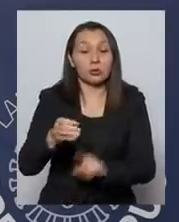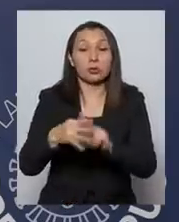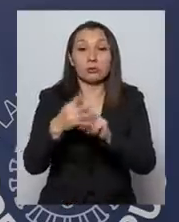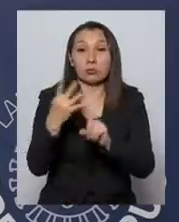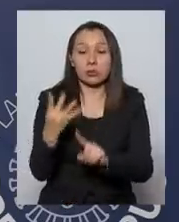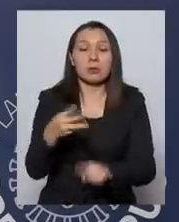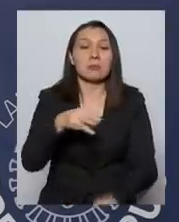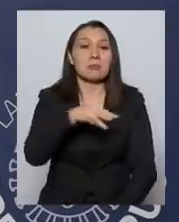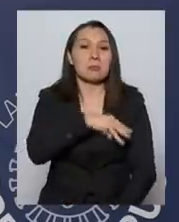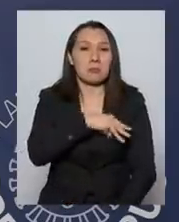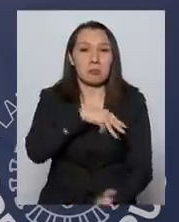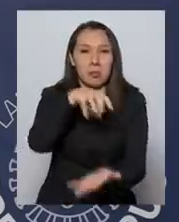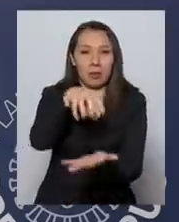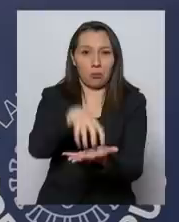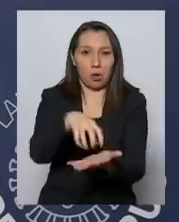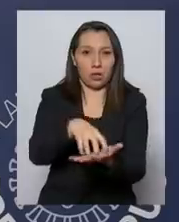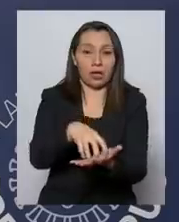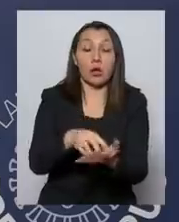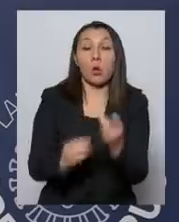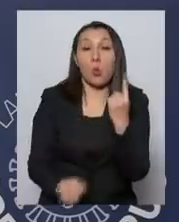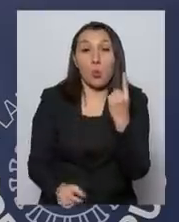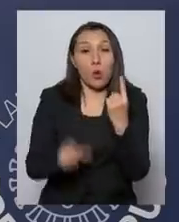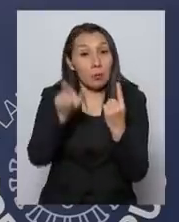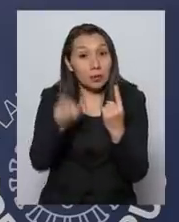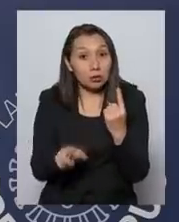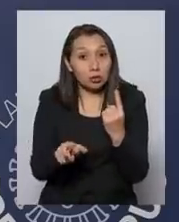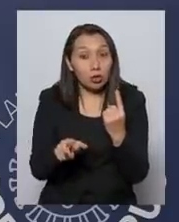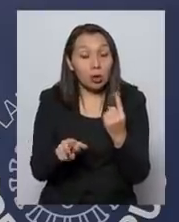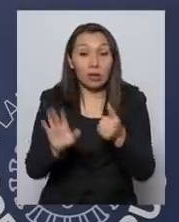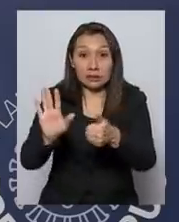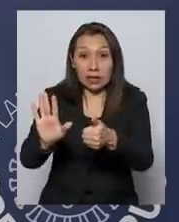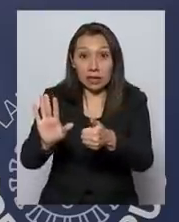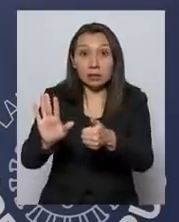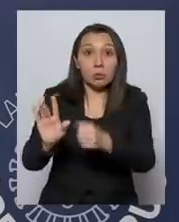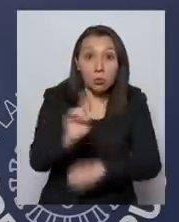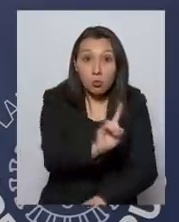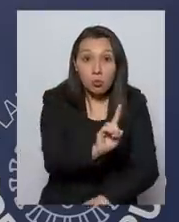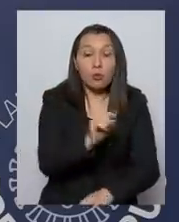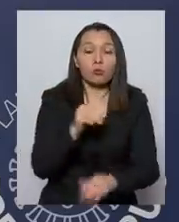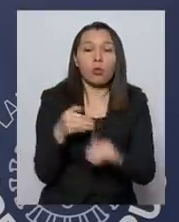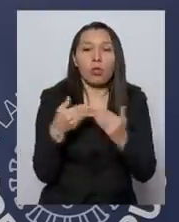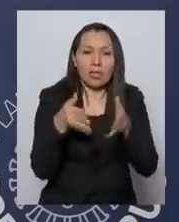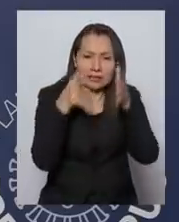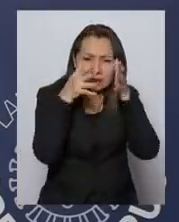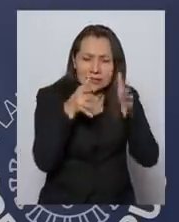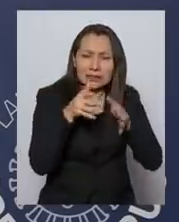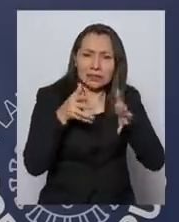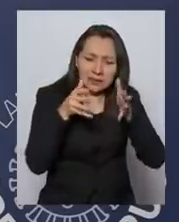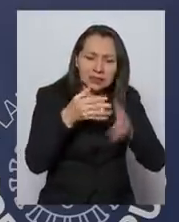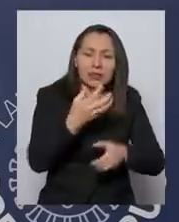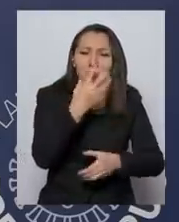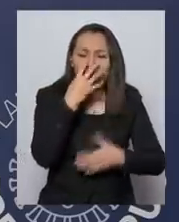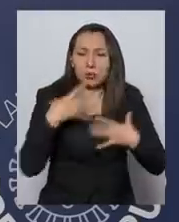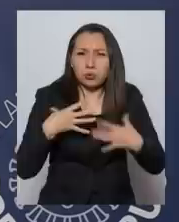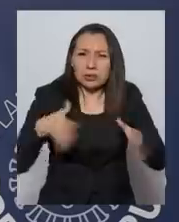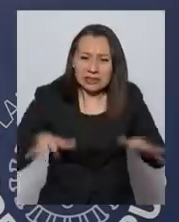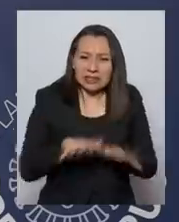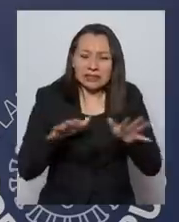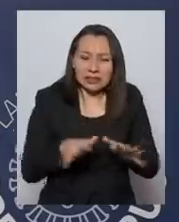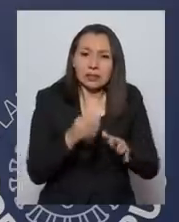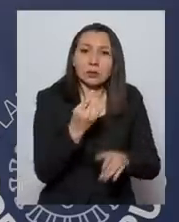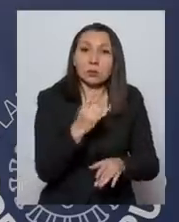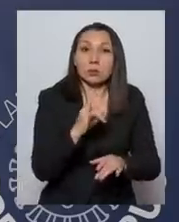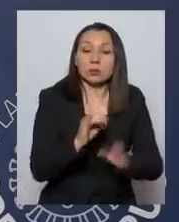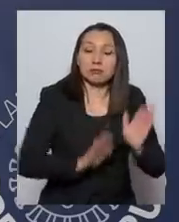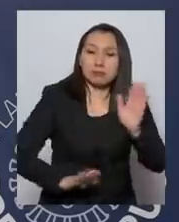de la región metropolitana. Solo uno de ellos recibió tratamiento intensivo y falleció en realidad